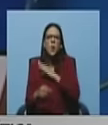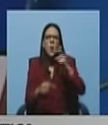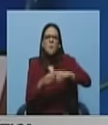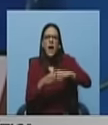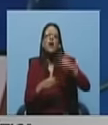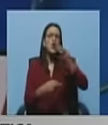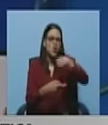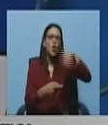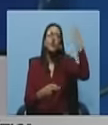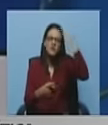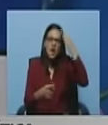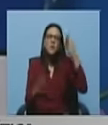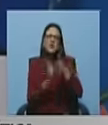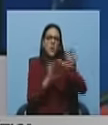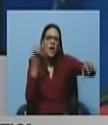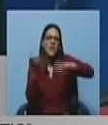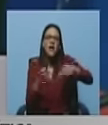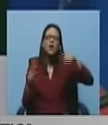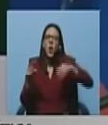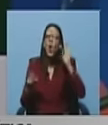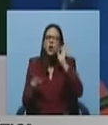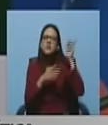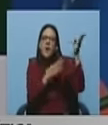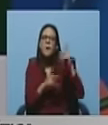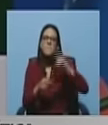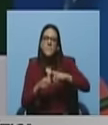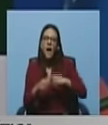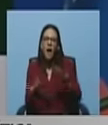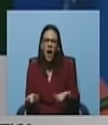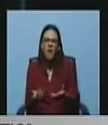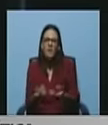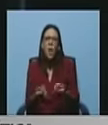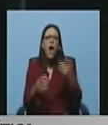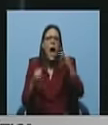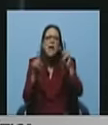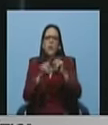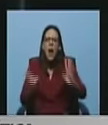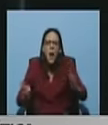el desastre en el que está Maracaibo. Cerros de basura,